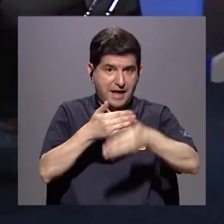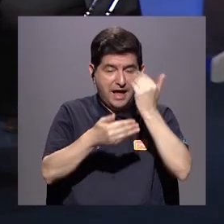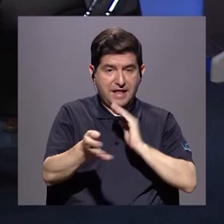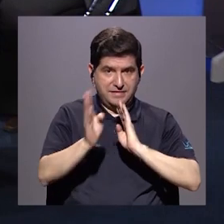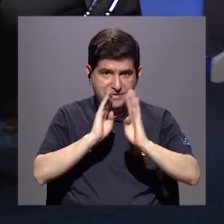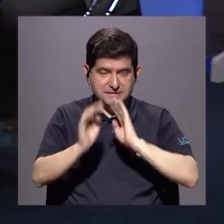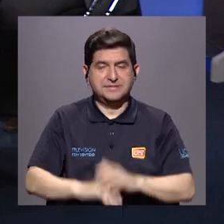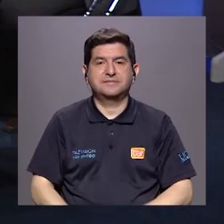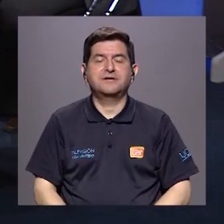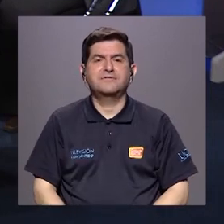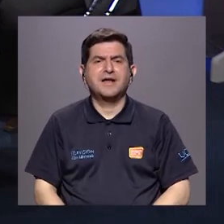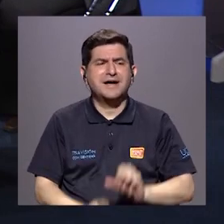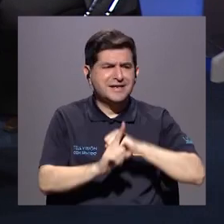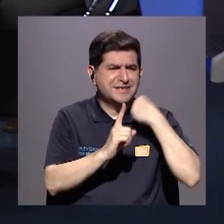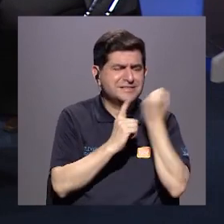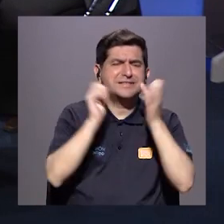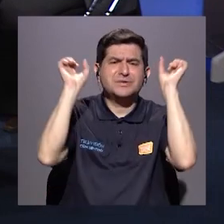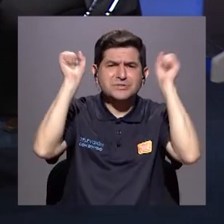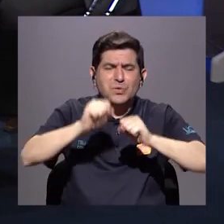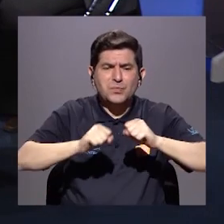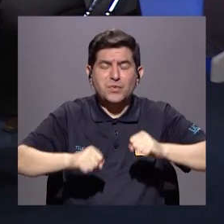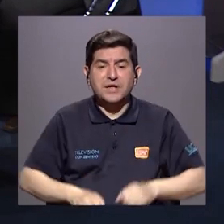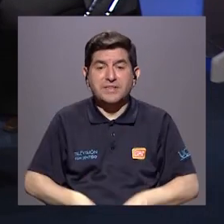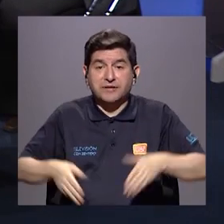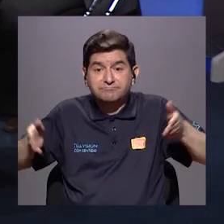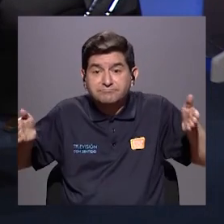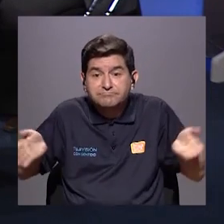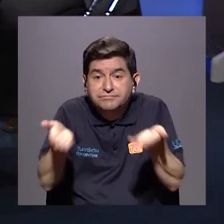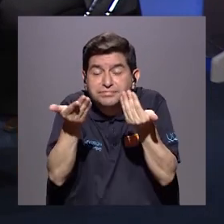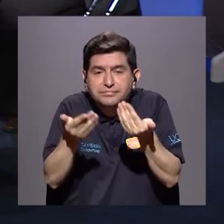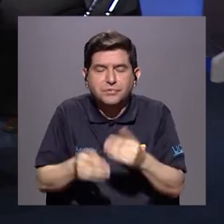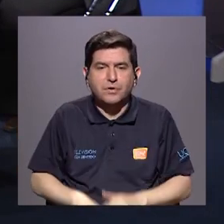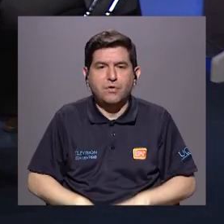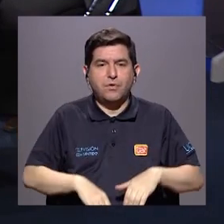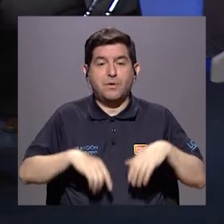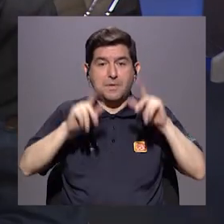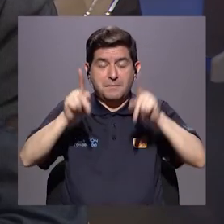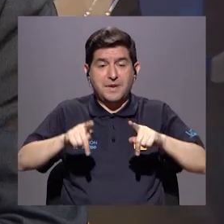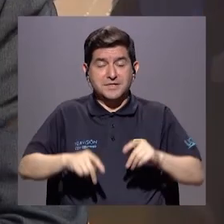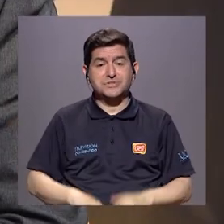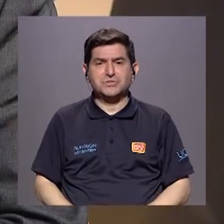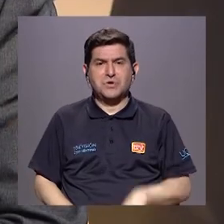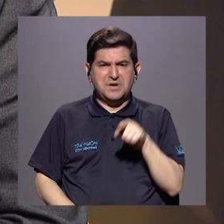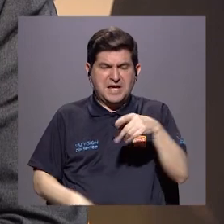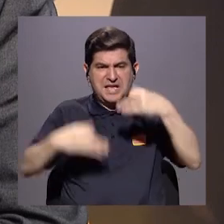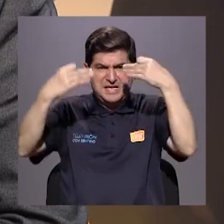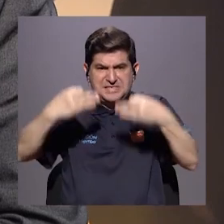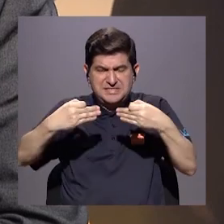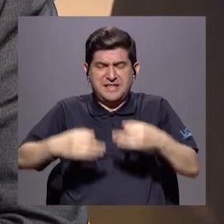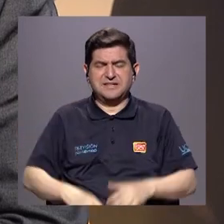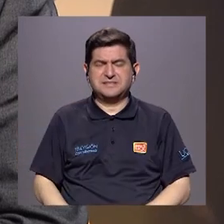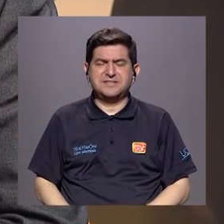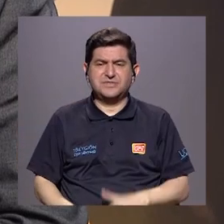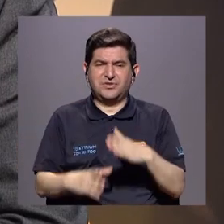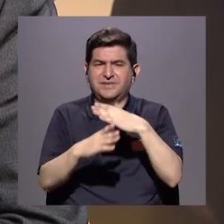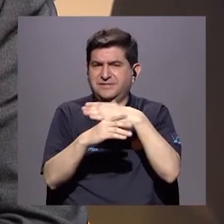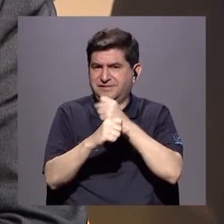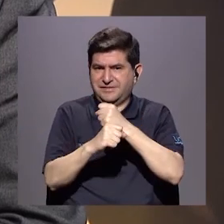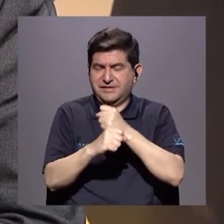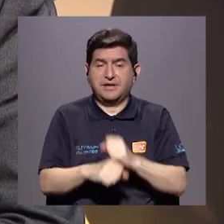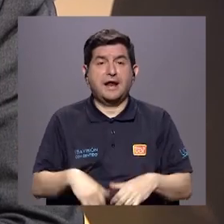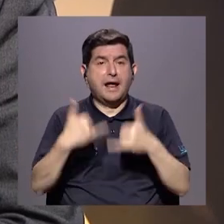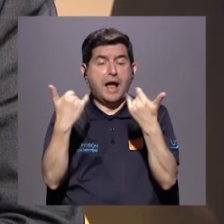anterior nos hablamos un poco acerca de situaciones que pueden empujar o precipitar a una persona a tomar este tipo de situación de decisiones